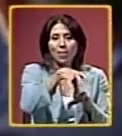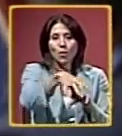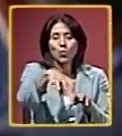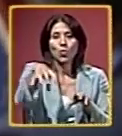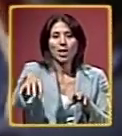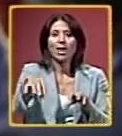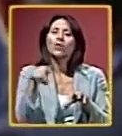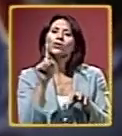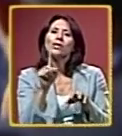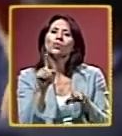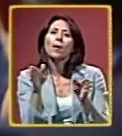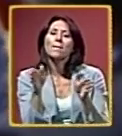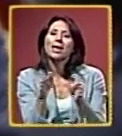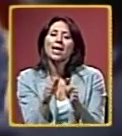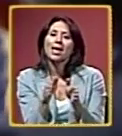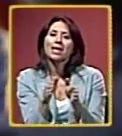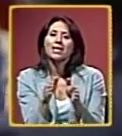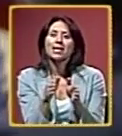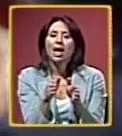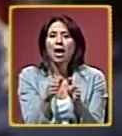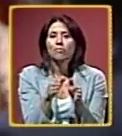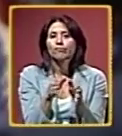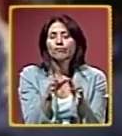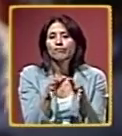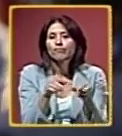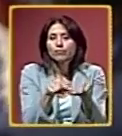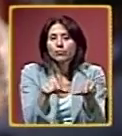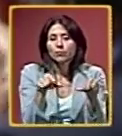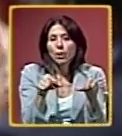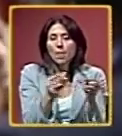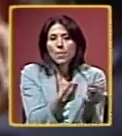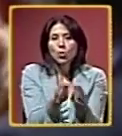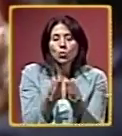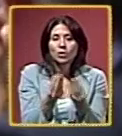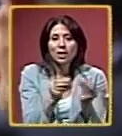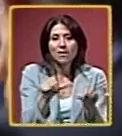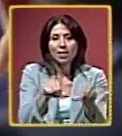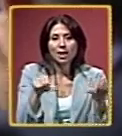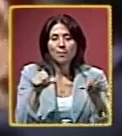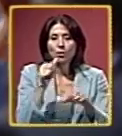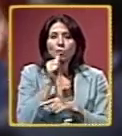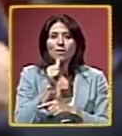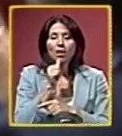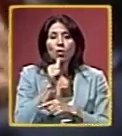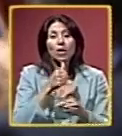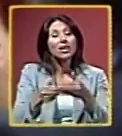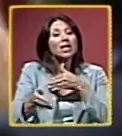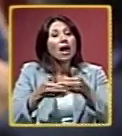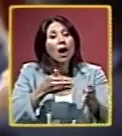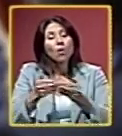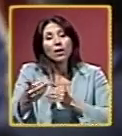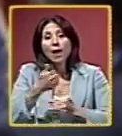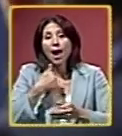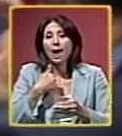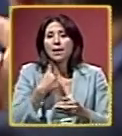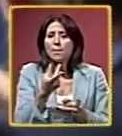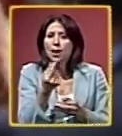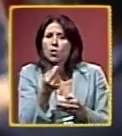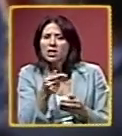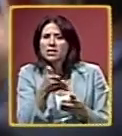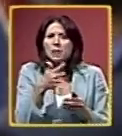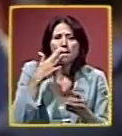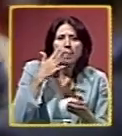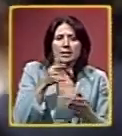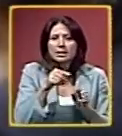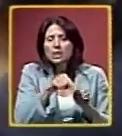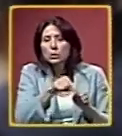pequeña unidad productiva del ámbito privado y aunque hay precios cercanos, por ahí aparece